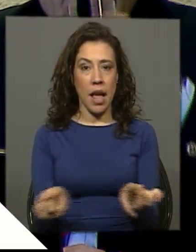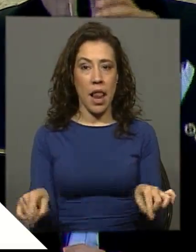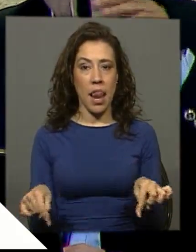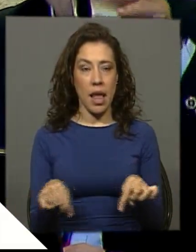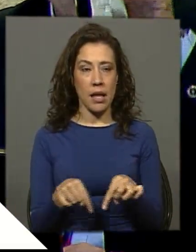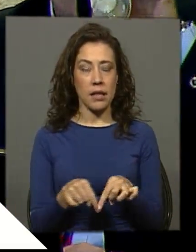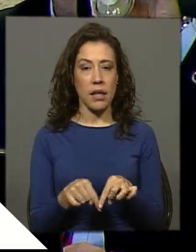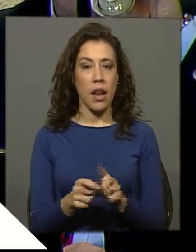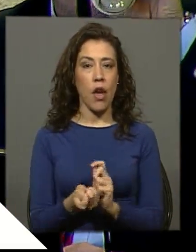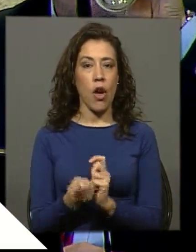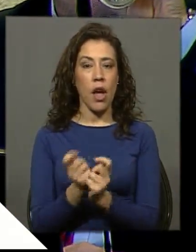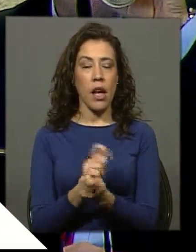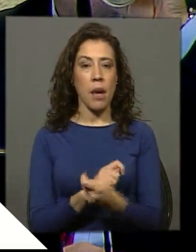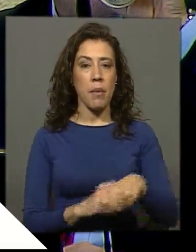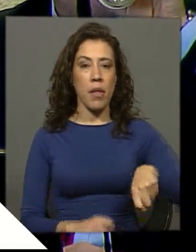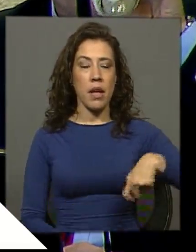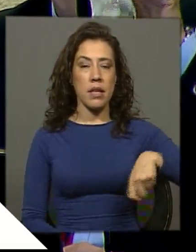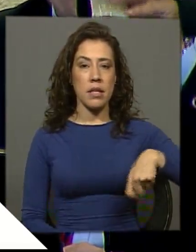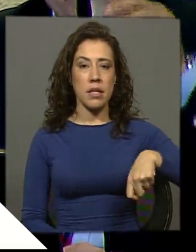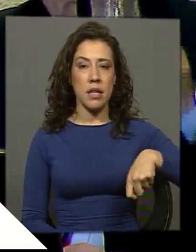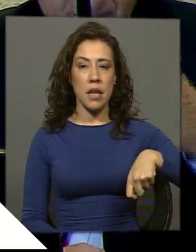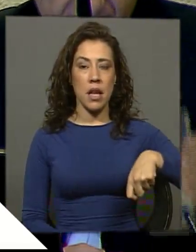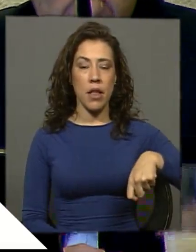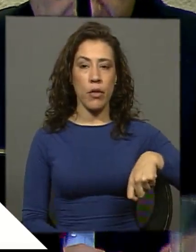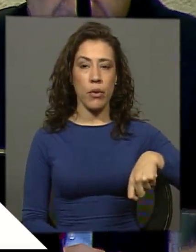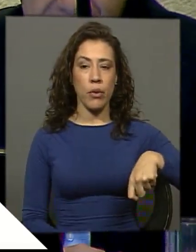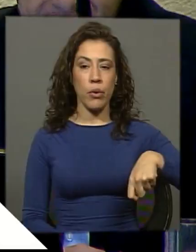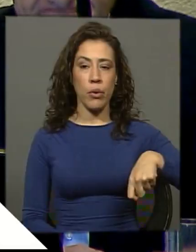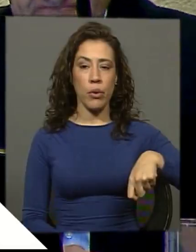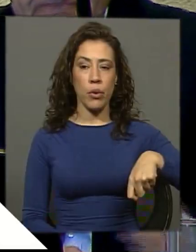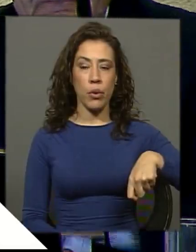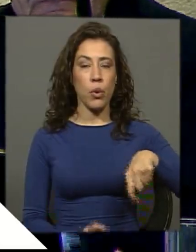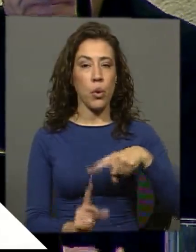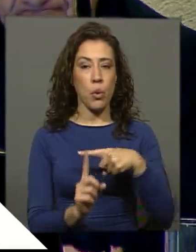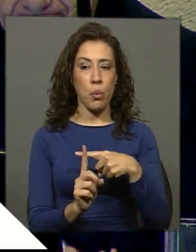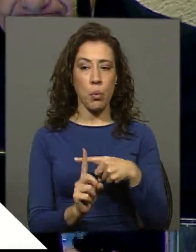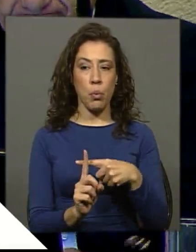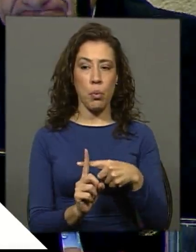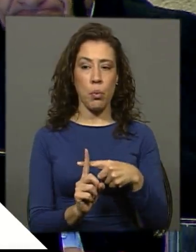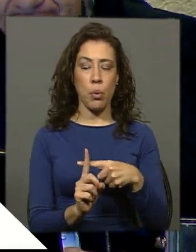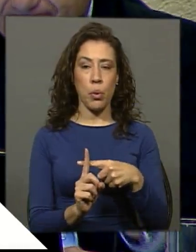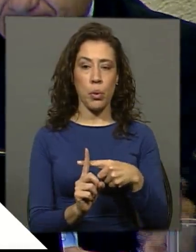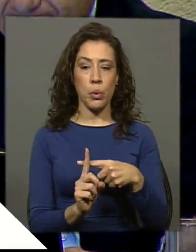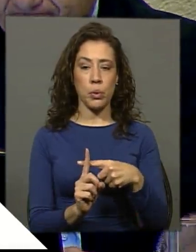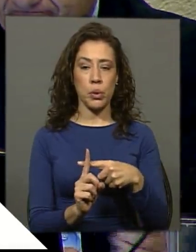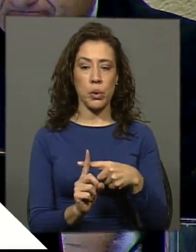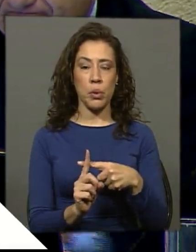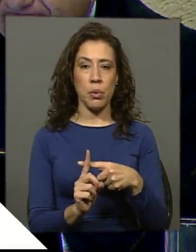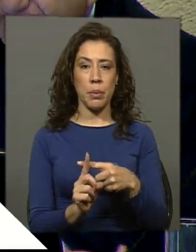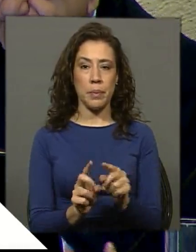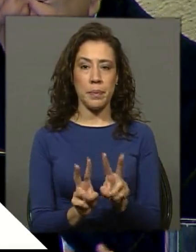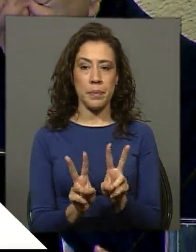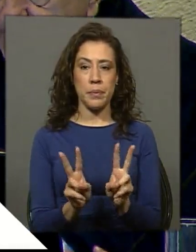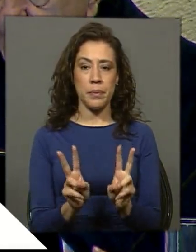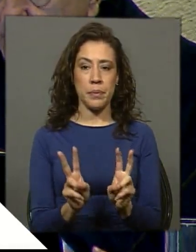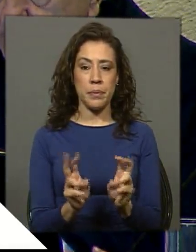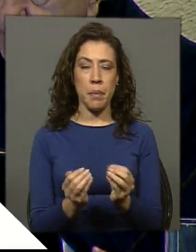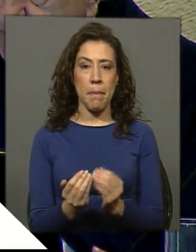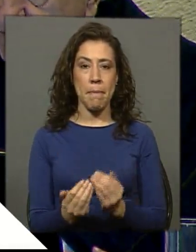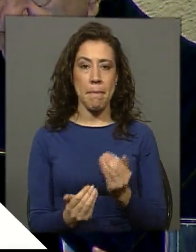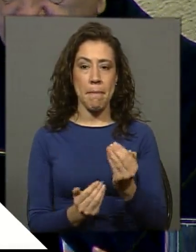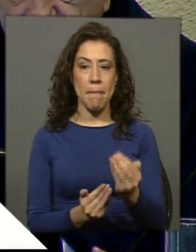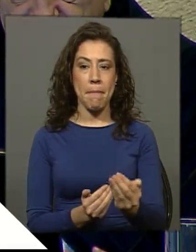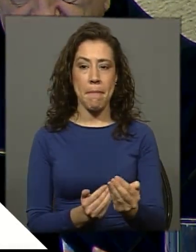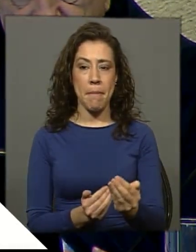Las modificaciones del Senado son positivas en el ámbito de la extensión